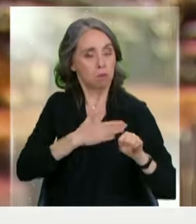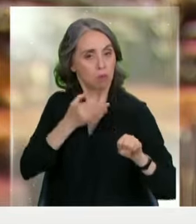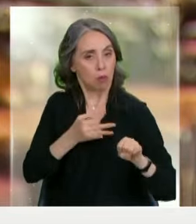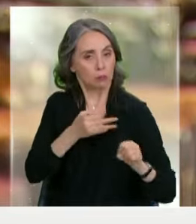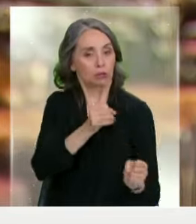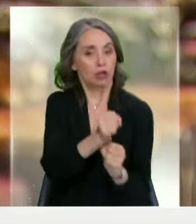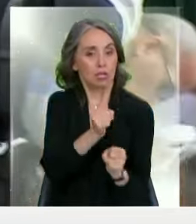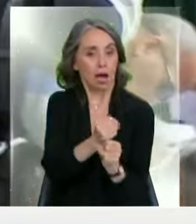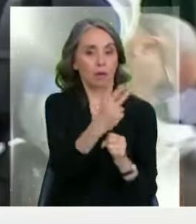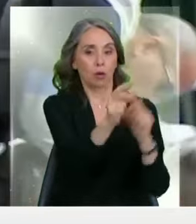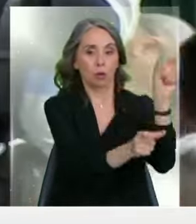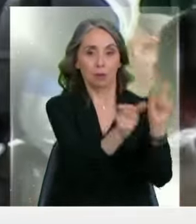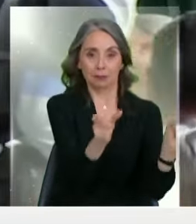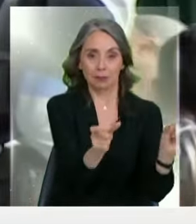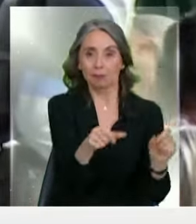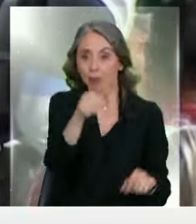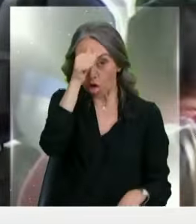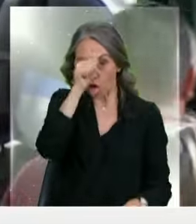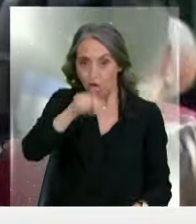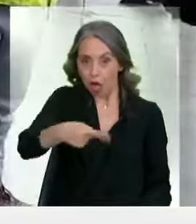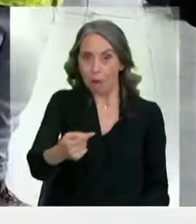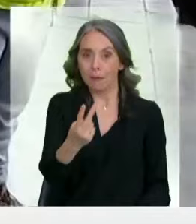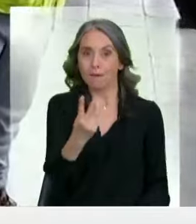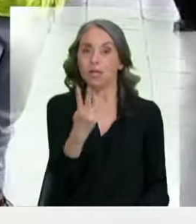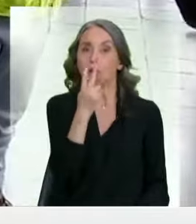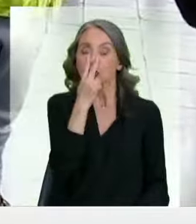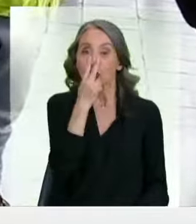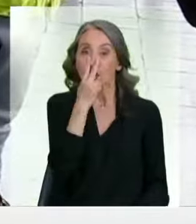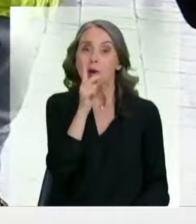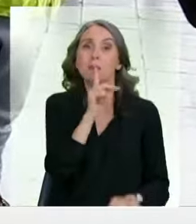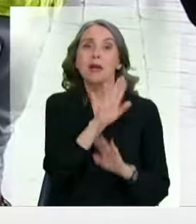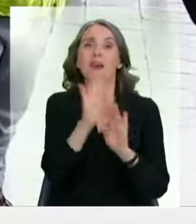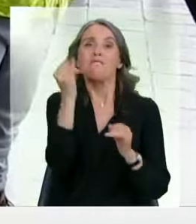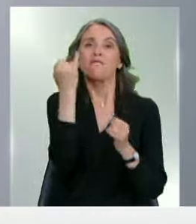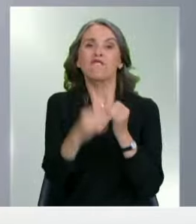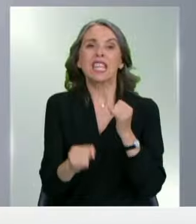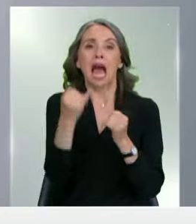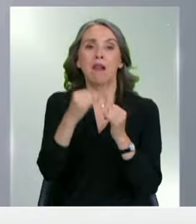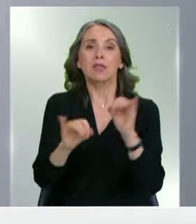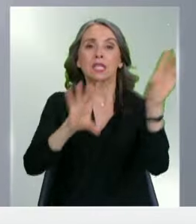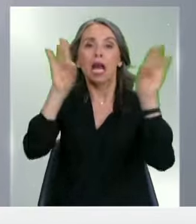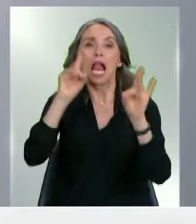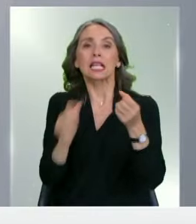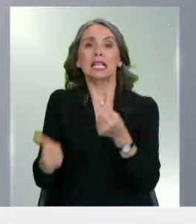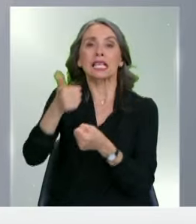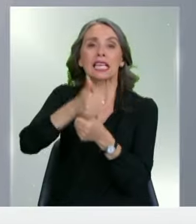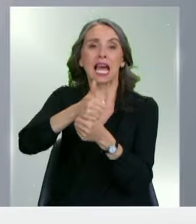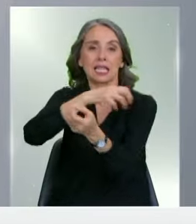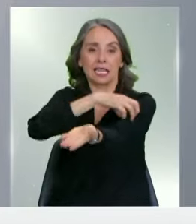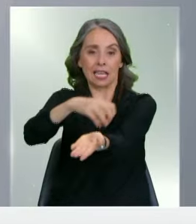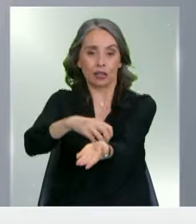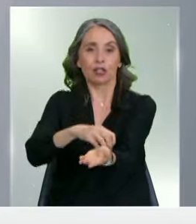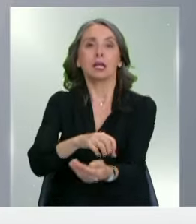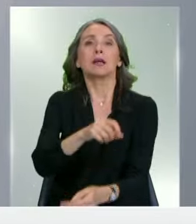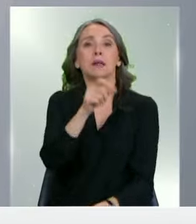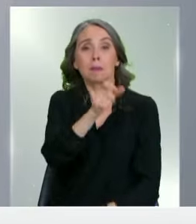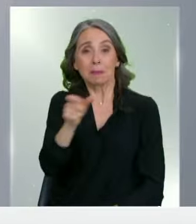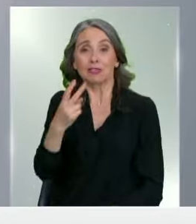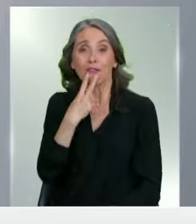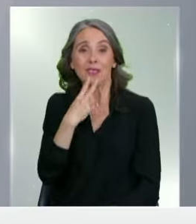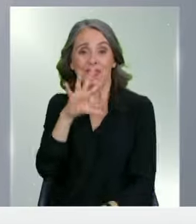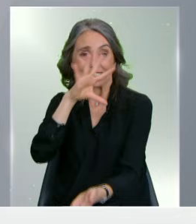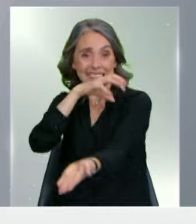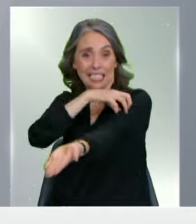con el trabajo de la gente. Este domingo 24 de noviembre será la final de las finales regionales. Los habitantes de 5 regiones del país